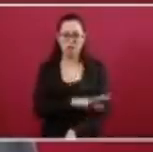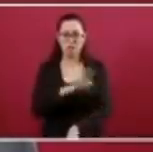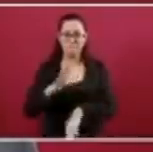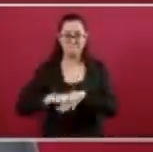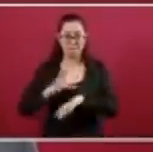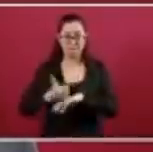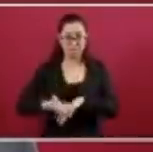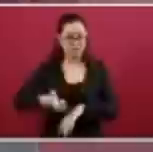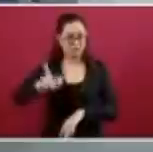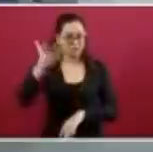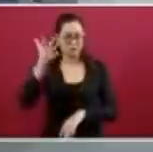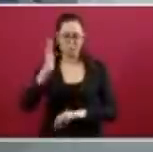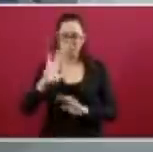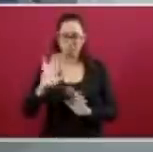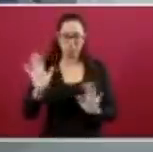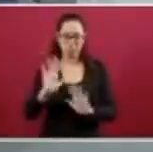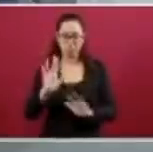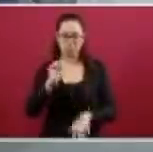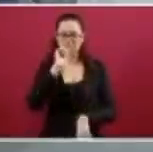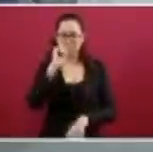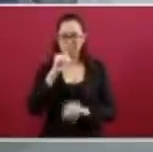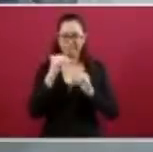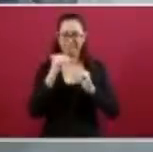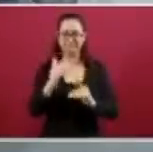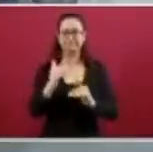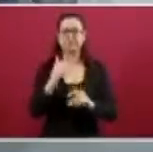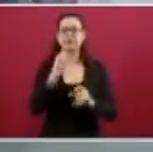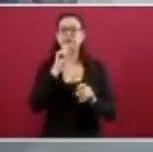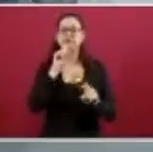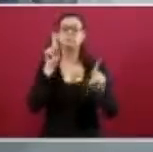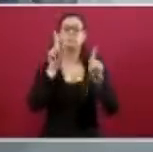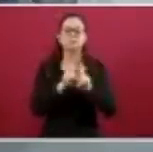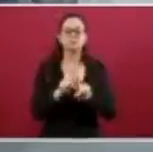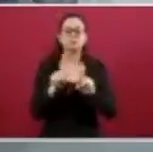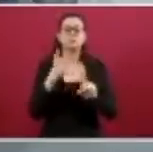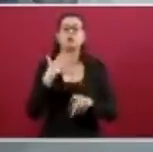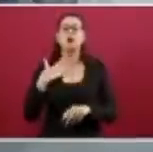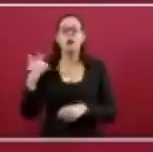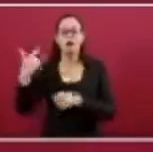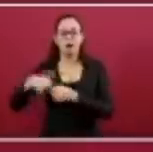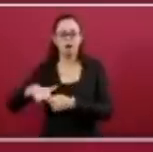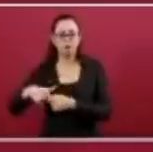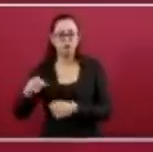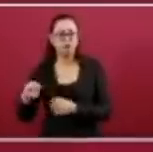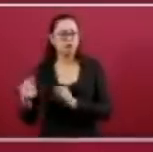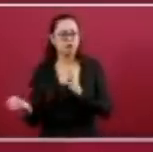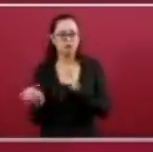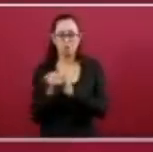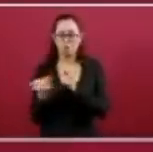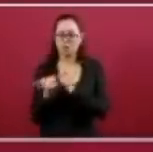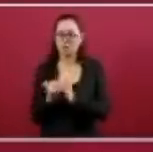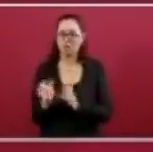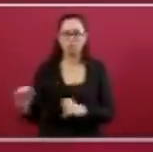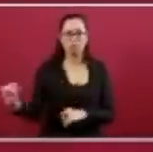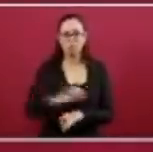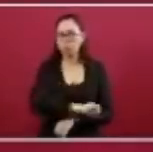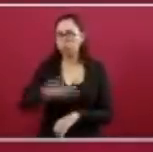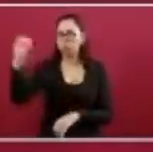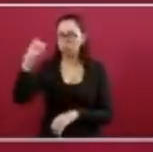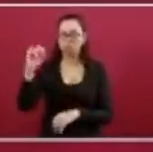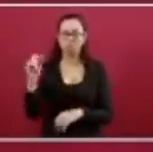en términos reales. Lo mismo que en el caso de las gasolinas. No va a haber gasolinazos.